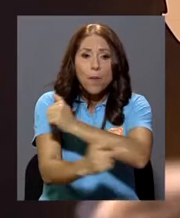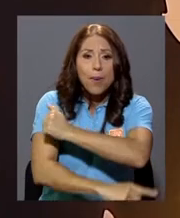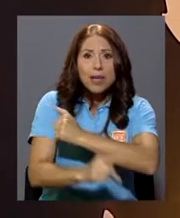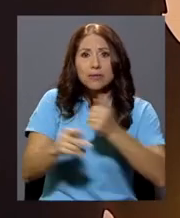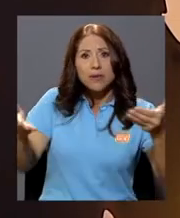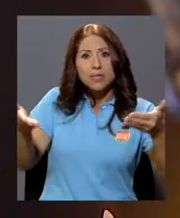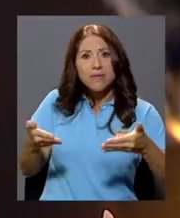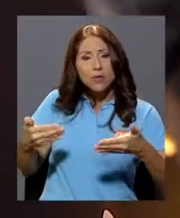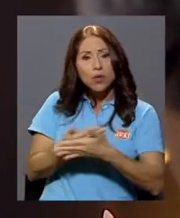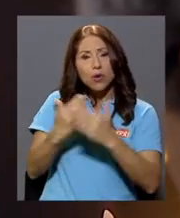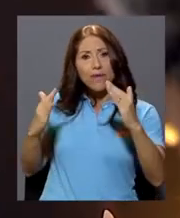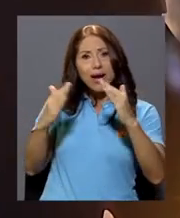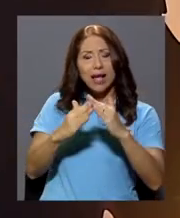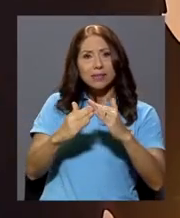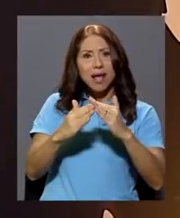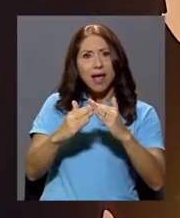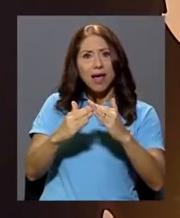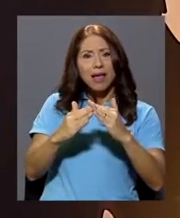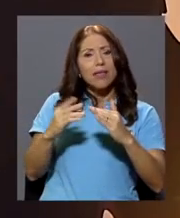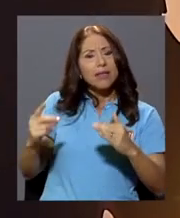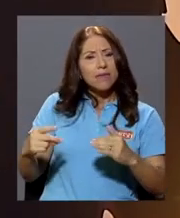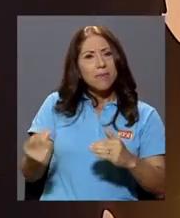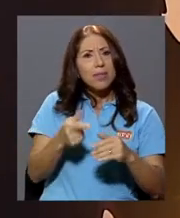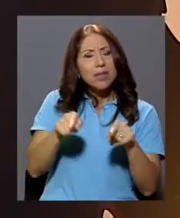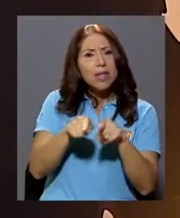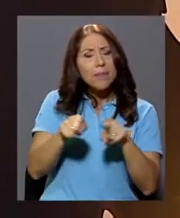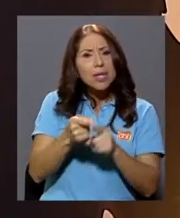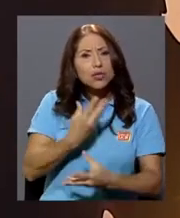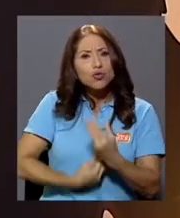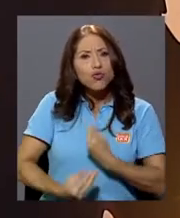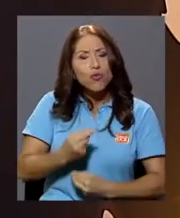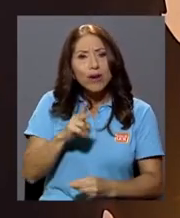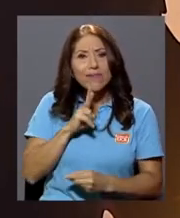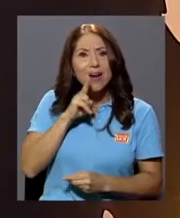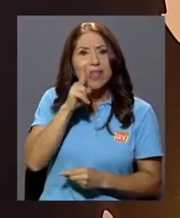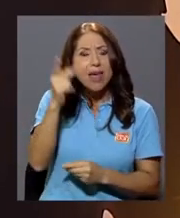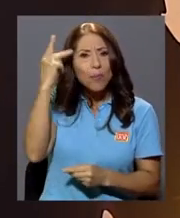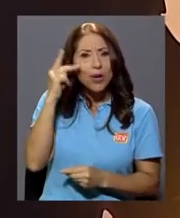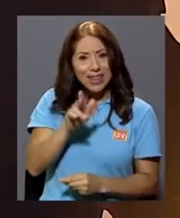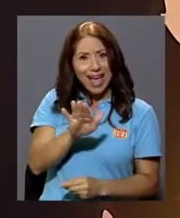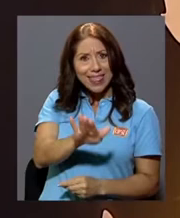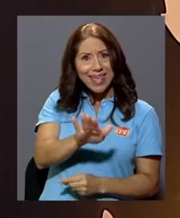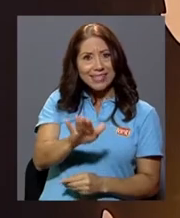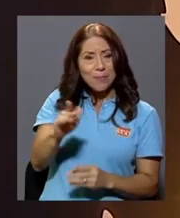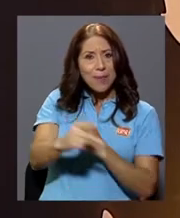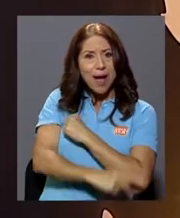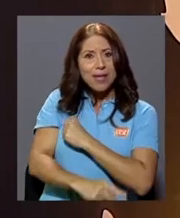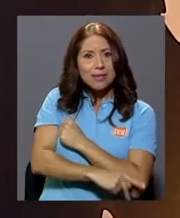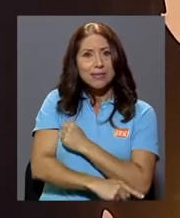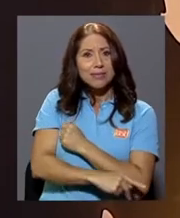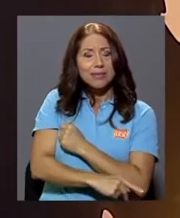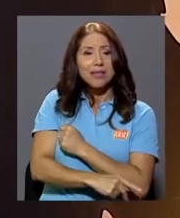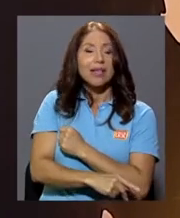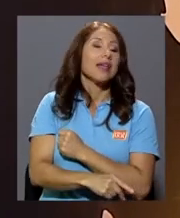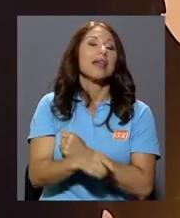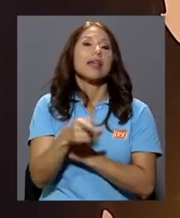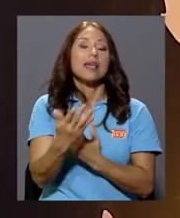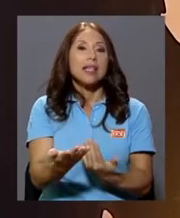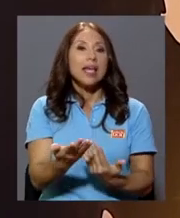nueva casa, de repente también sufre la realidad política de ese país y que está enfrentada en